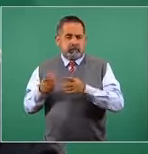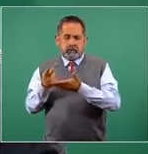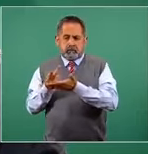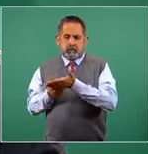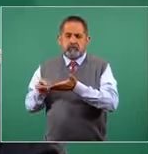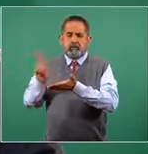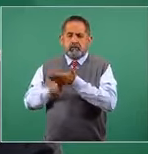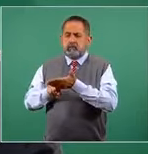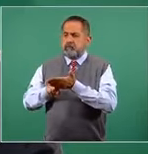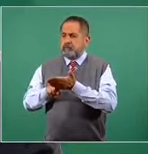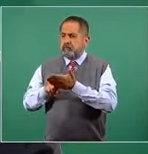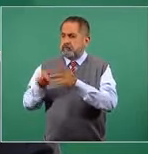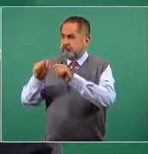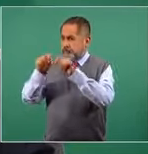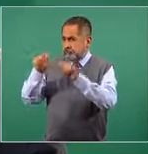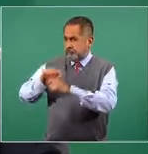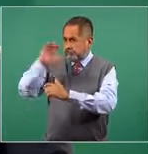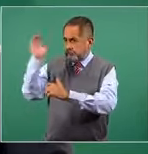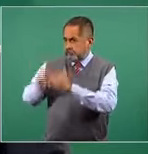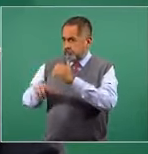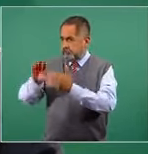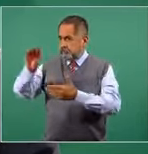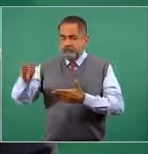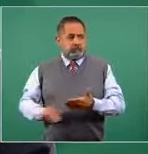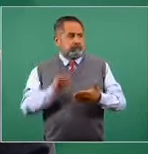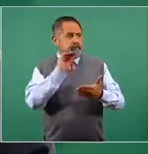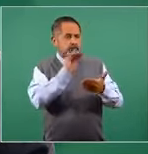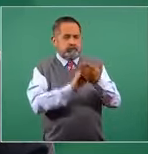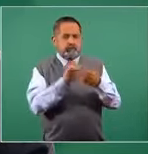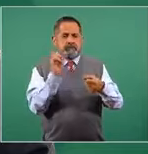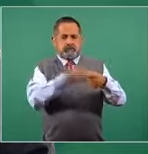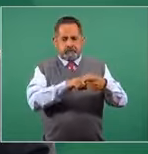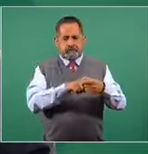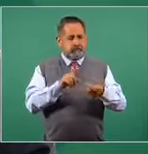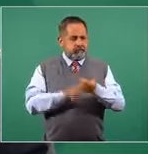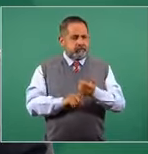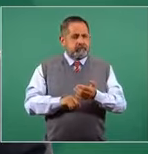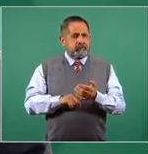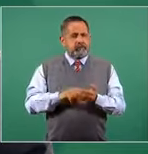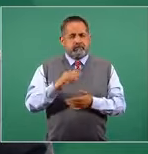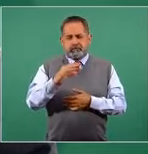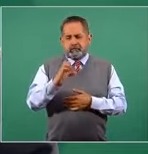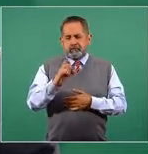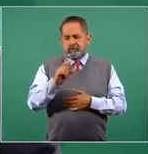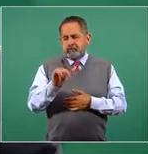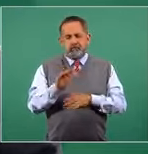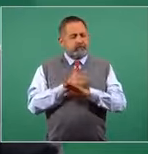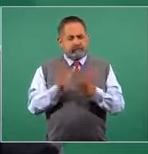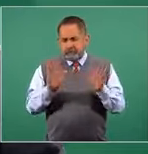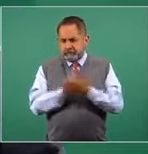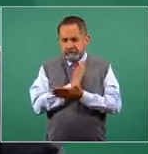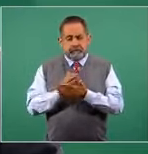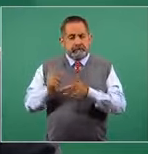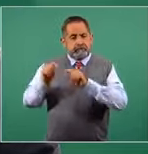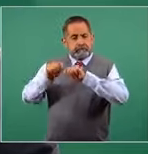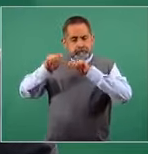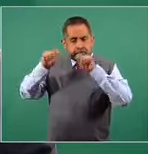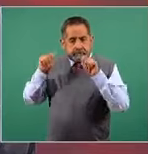hacer un registro de profesiones en el que obtenemos una cédula profesional, pero eso es aparte del título. Los